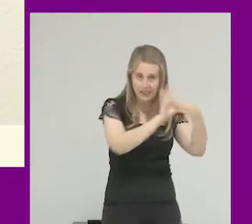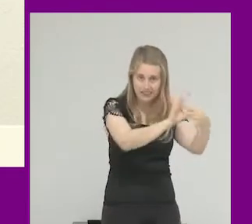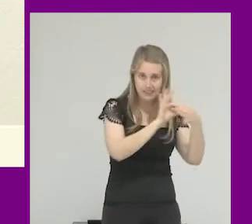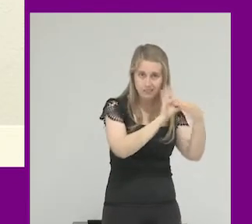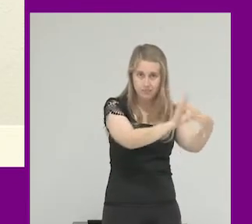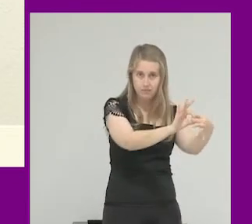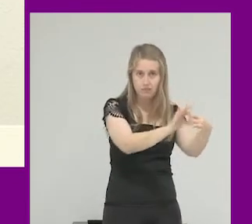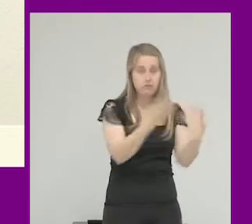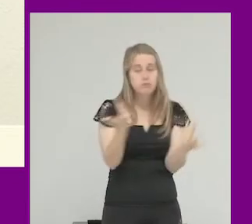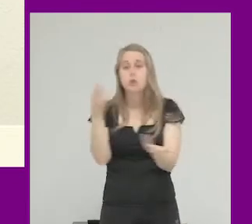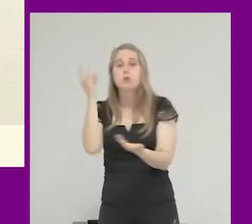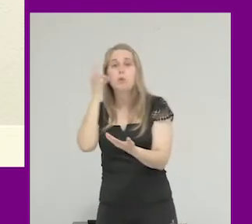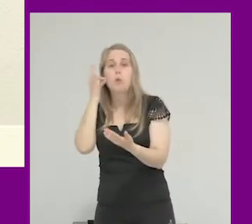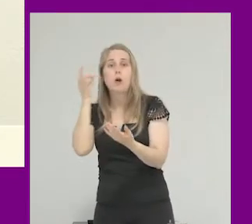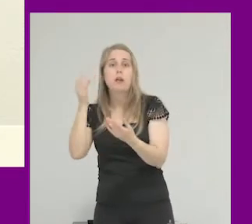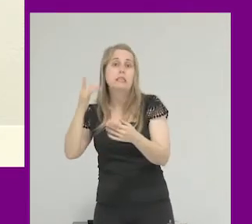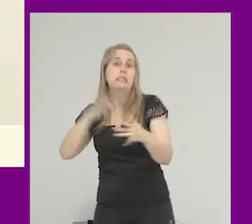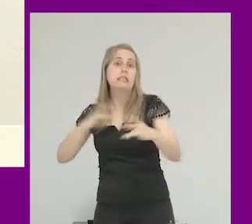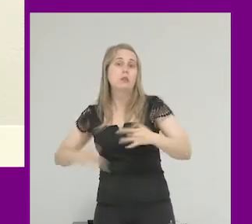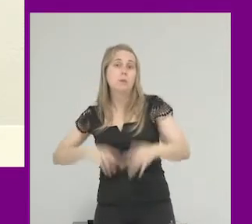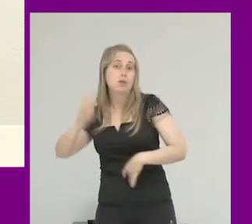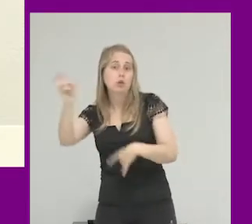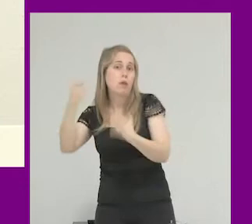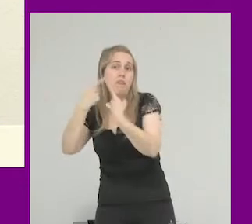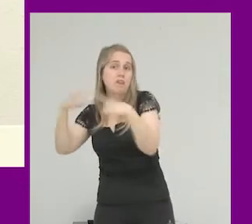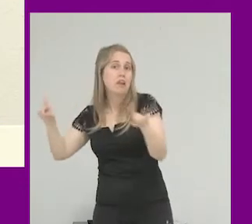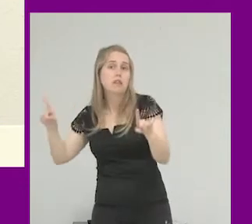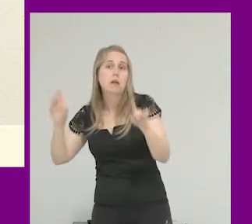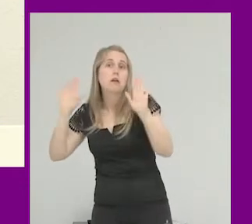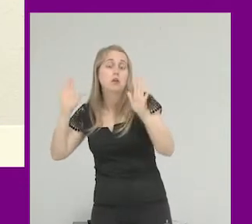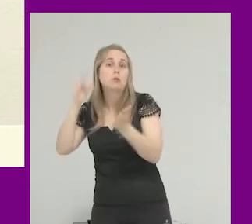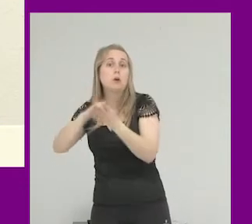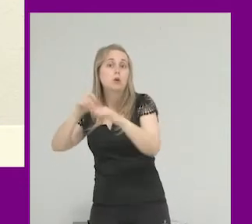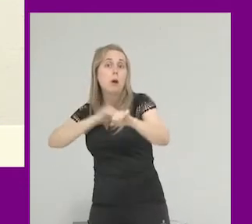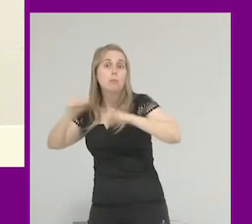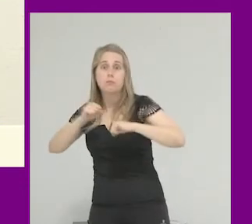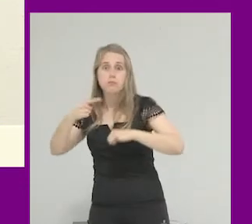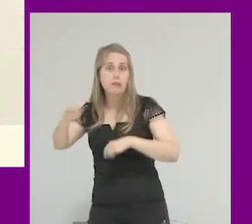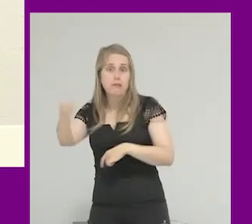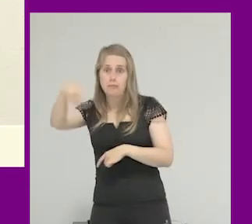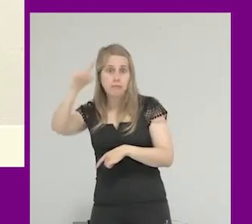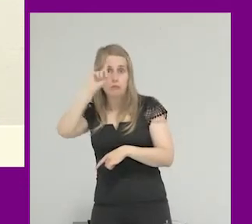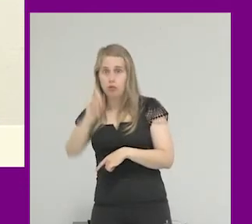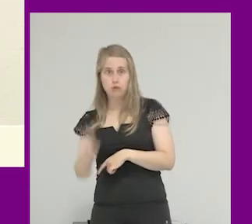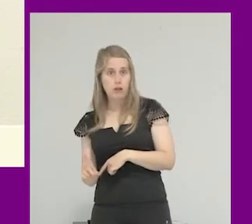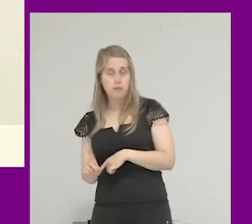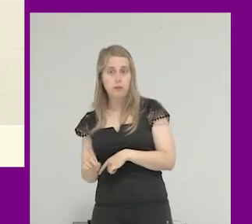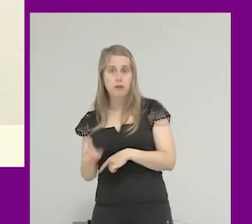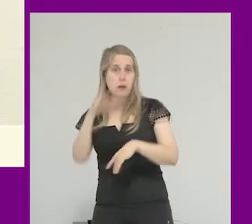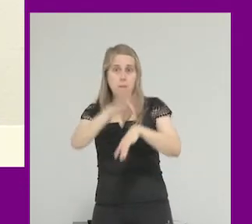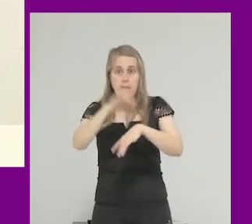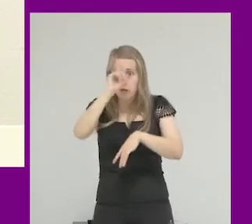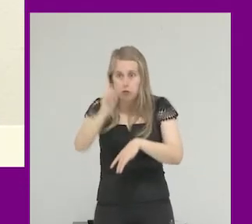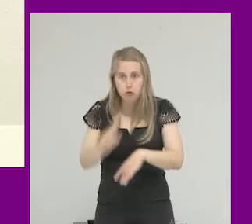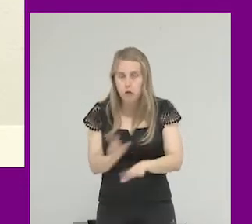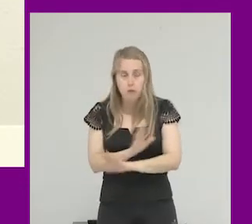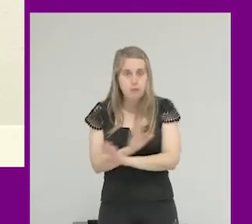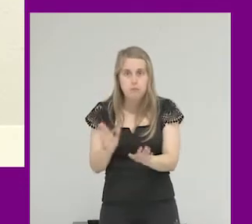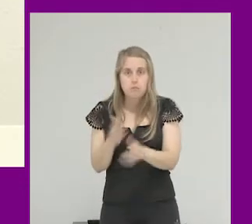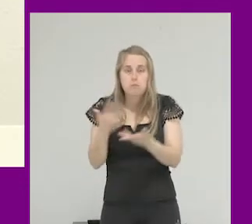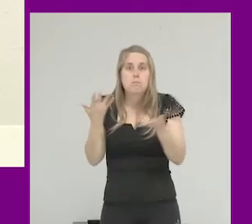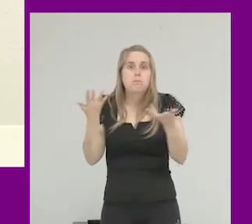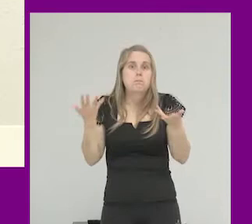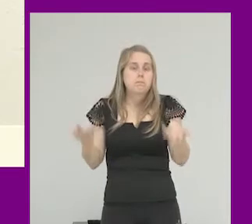hombres, las mujeres tienen otros síntomas, por tanto, cuando tienen un infarto no lo saben, tampoco los médicos y las médicas, y